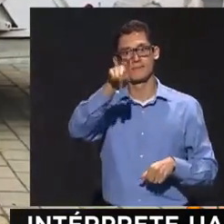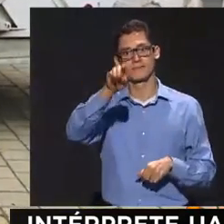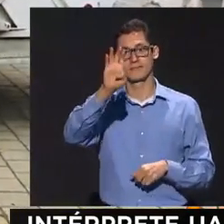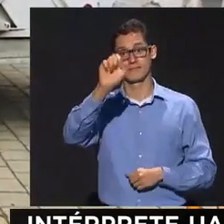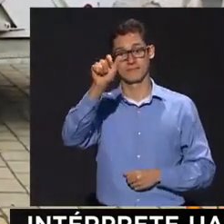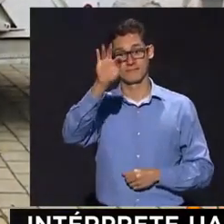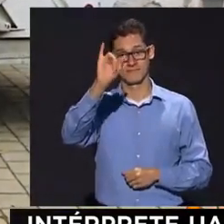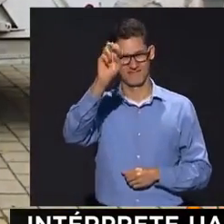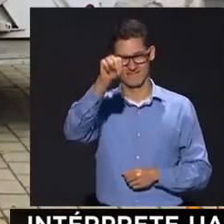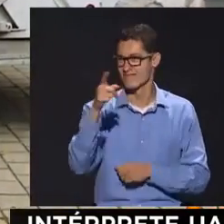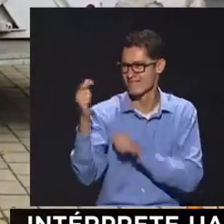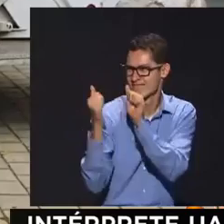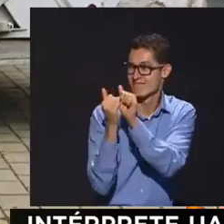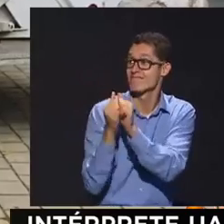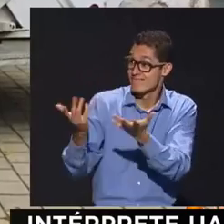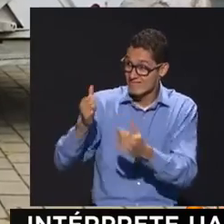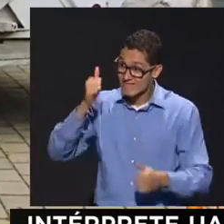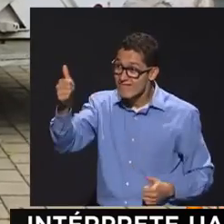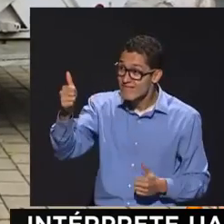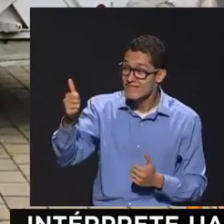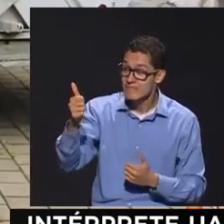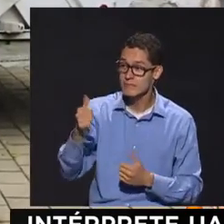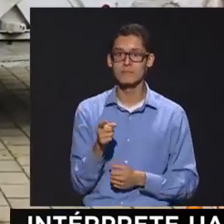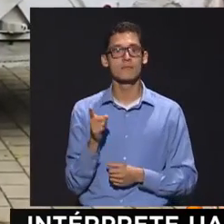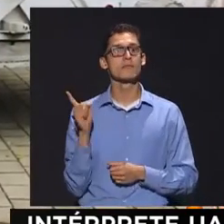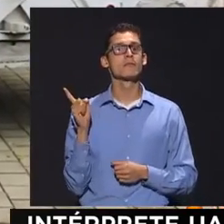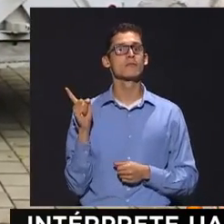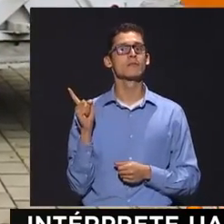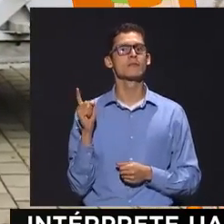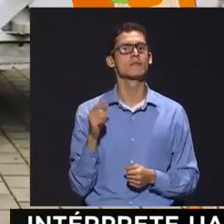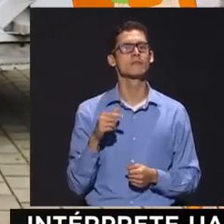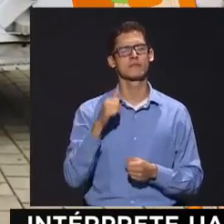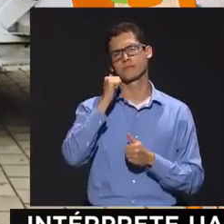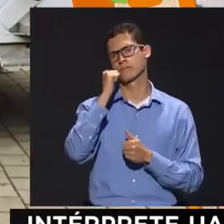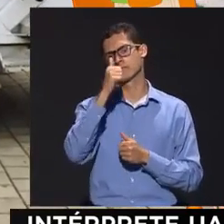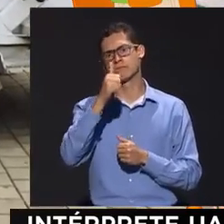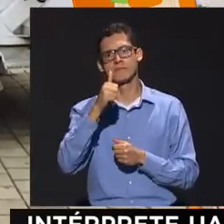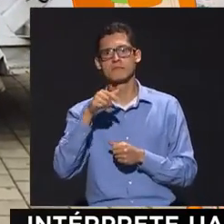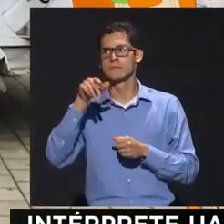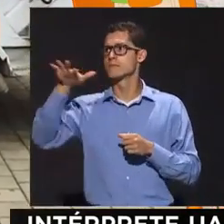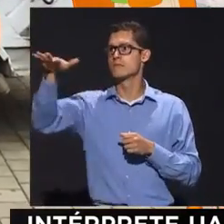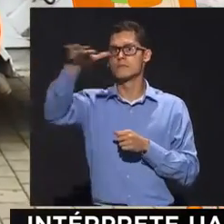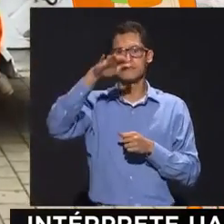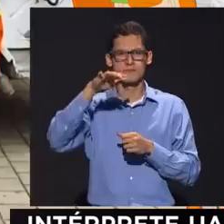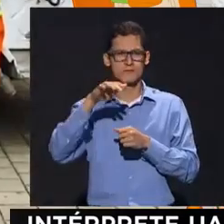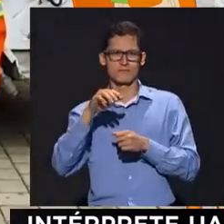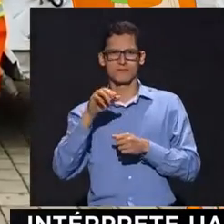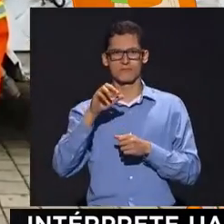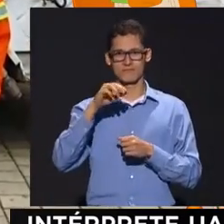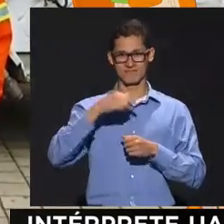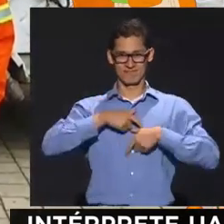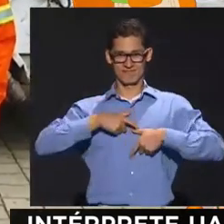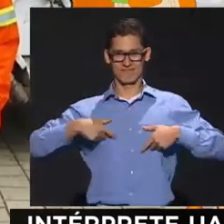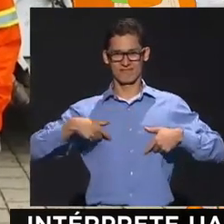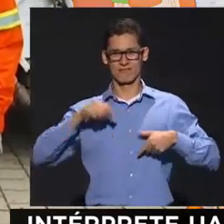hola sebastián y él hace parte de todos los héroes de la ruta recicla que trabajan